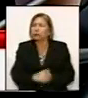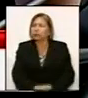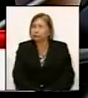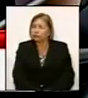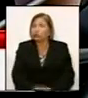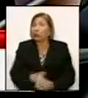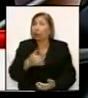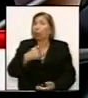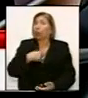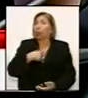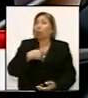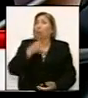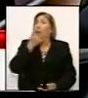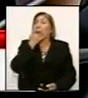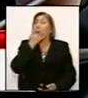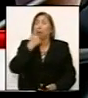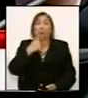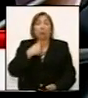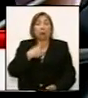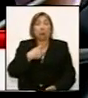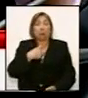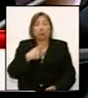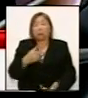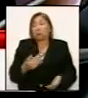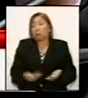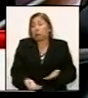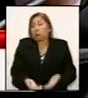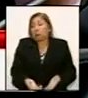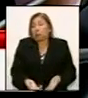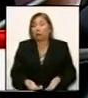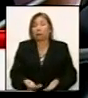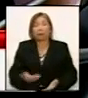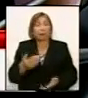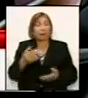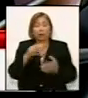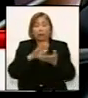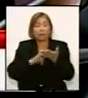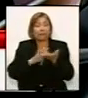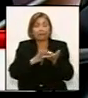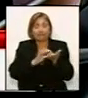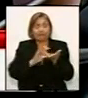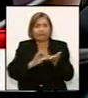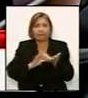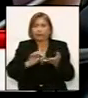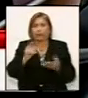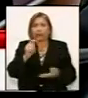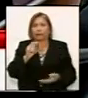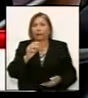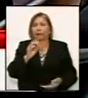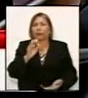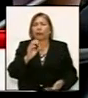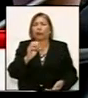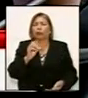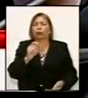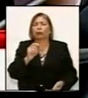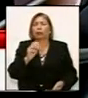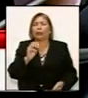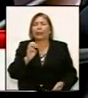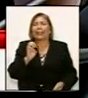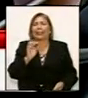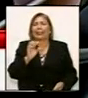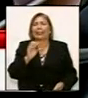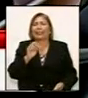De repente me he equivocado, presidente, pero no ha habido pericia grafotécnica. No es cierto lo de la pericia grafotécnica.